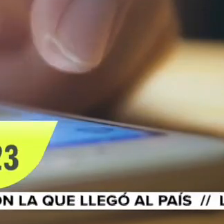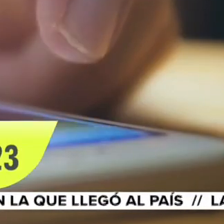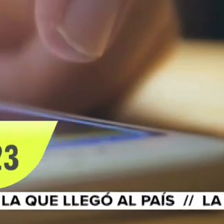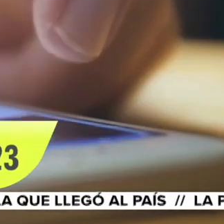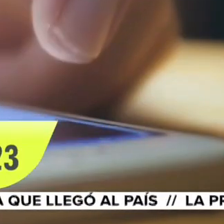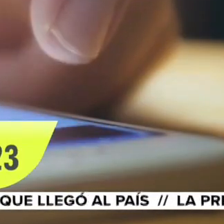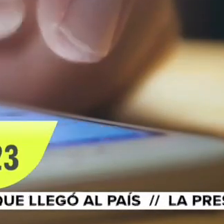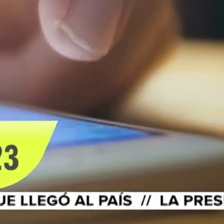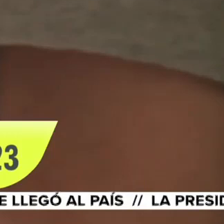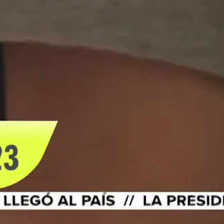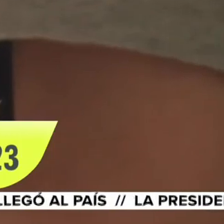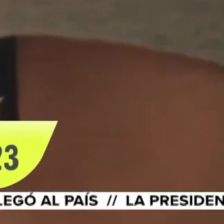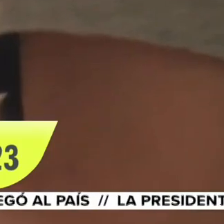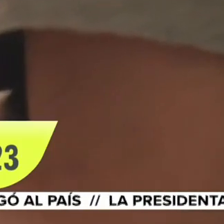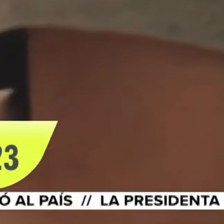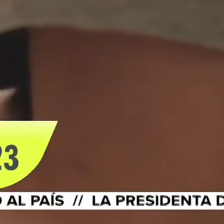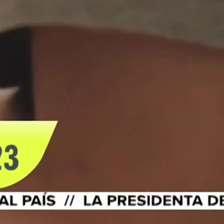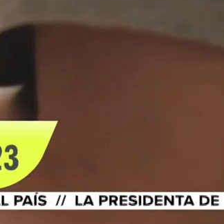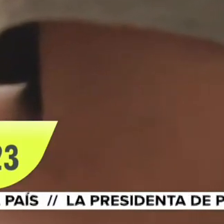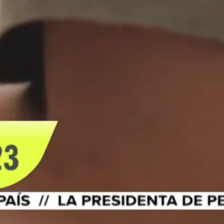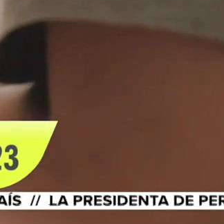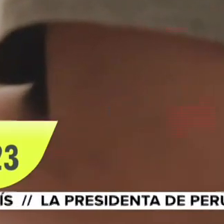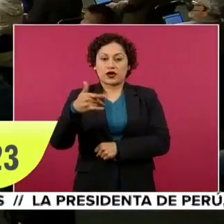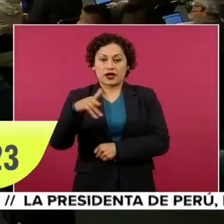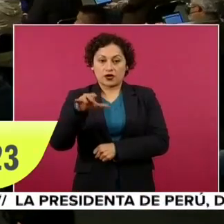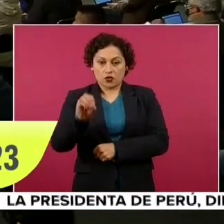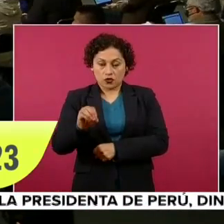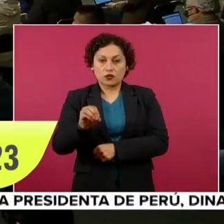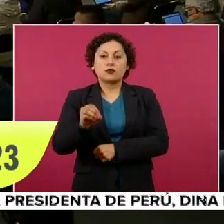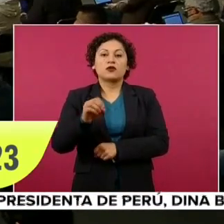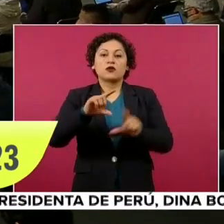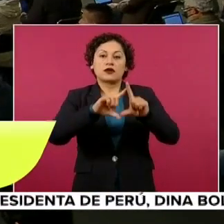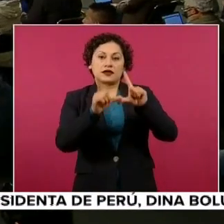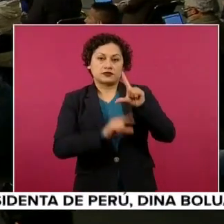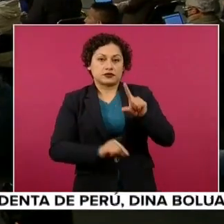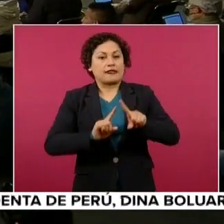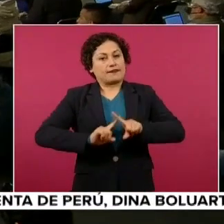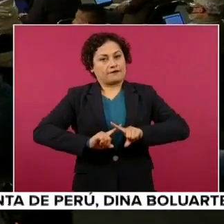temblores, de los cuales se ha emitido una alerta sísmica para 171.